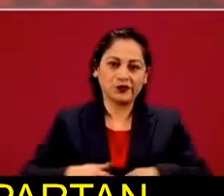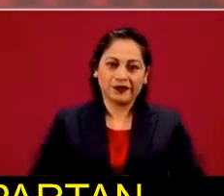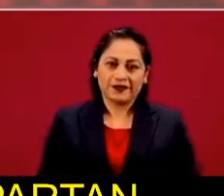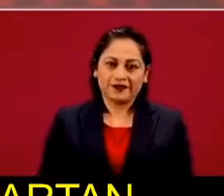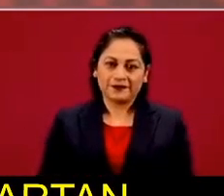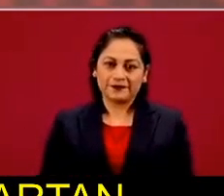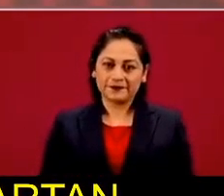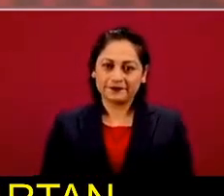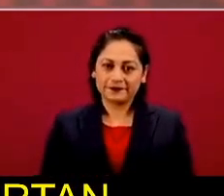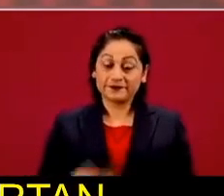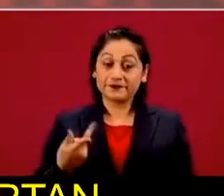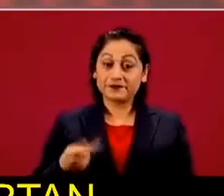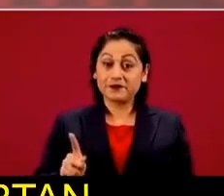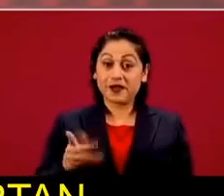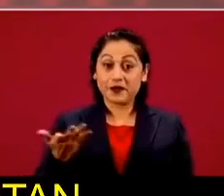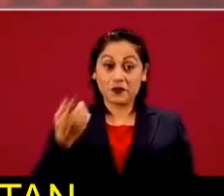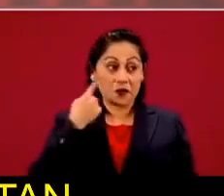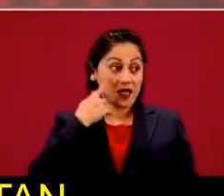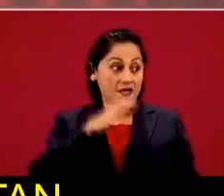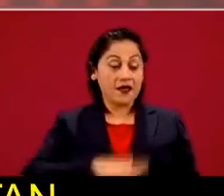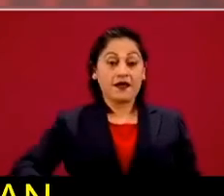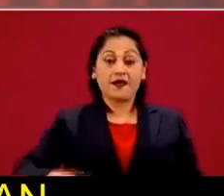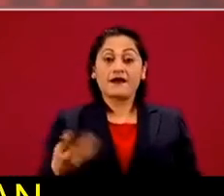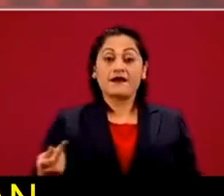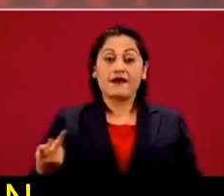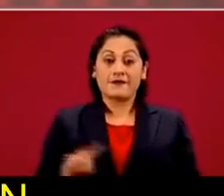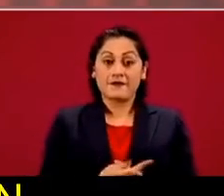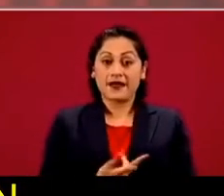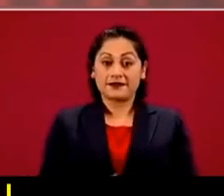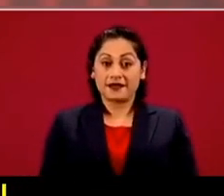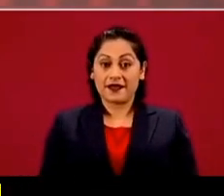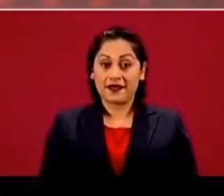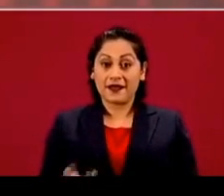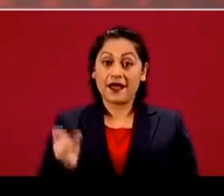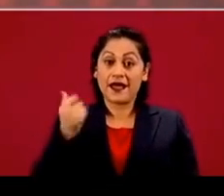Pero ¿cómo estamos? ¿Cómo dejaron al país?